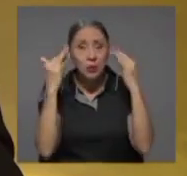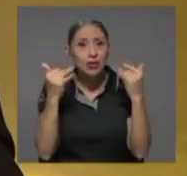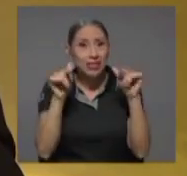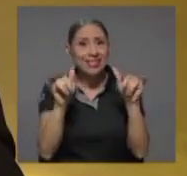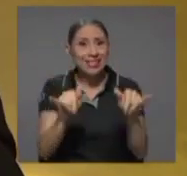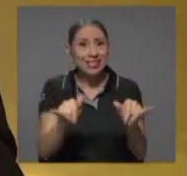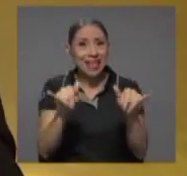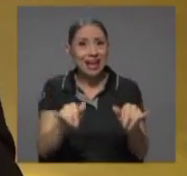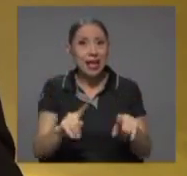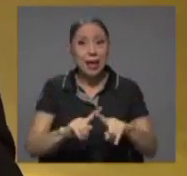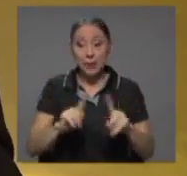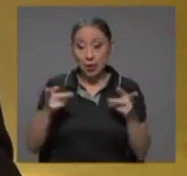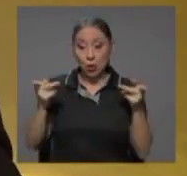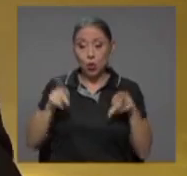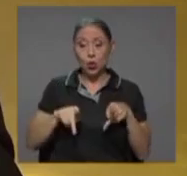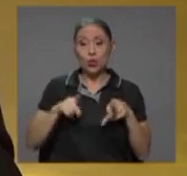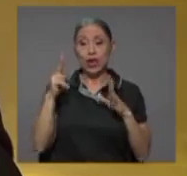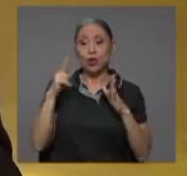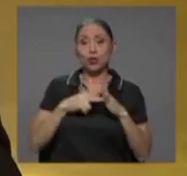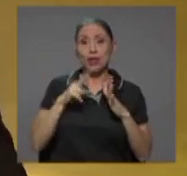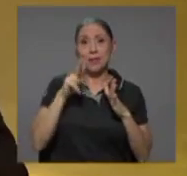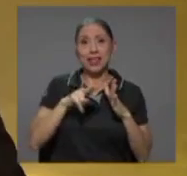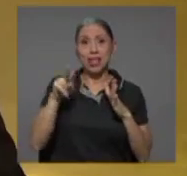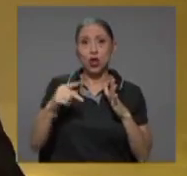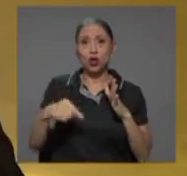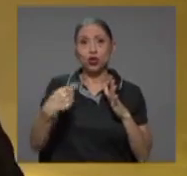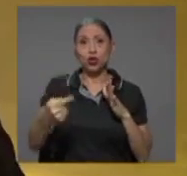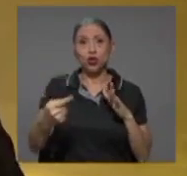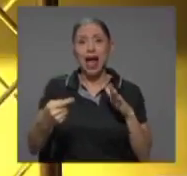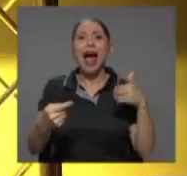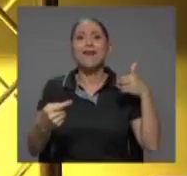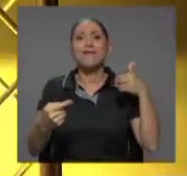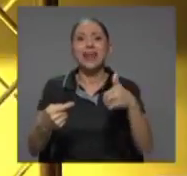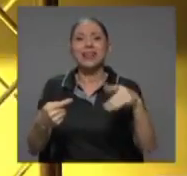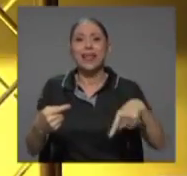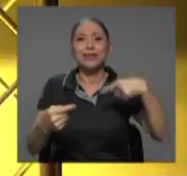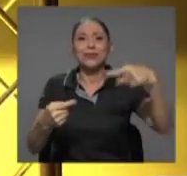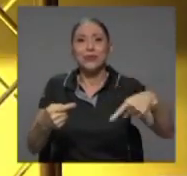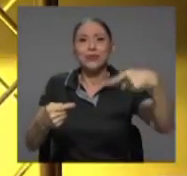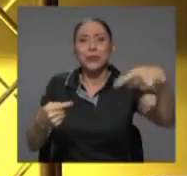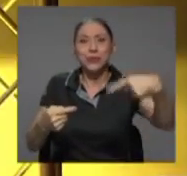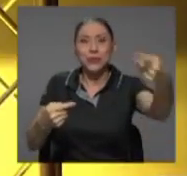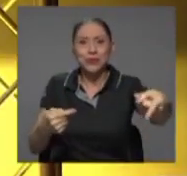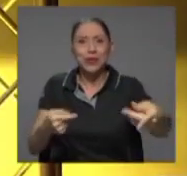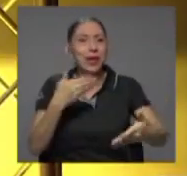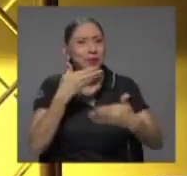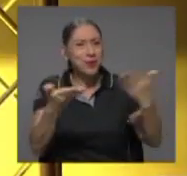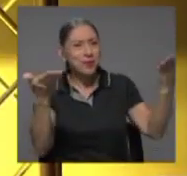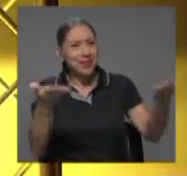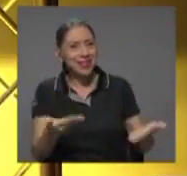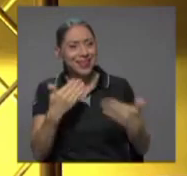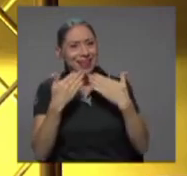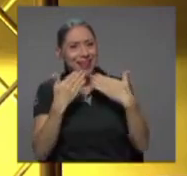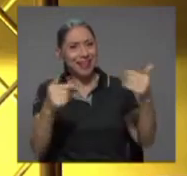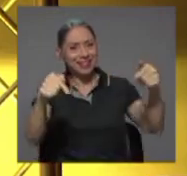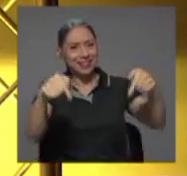2022 afectará a 23 y 24 y etcétera. Bienvenida de nuevo, Yulisa. Gracias por estar aquí.